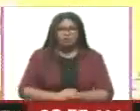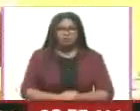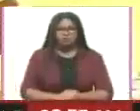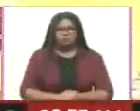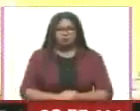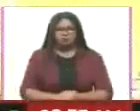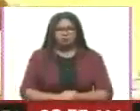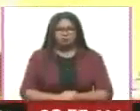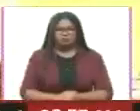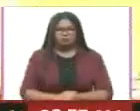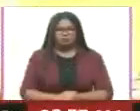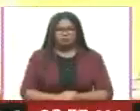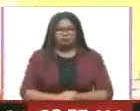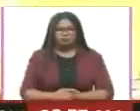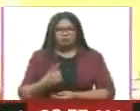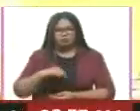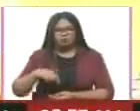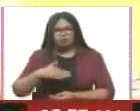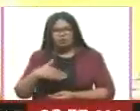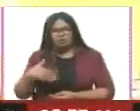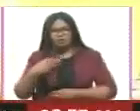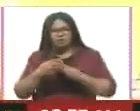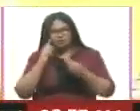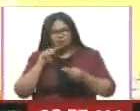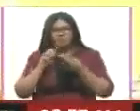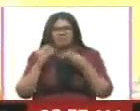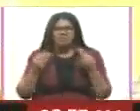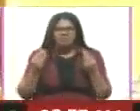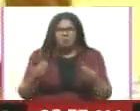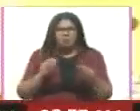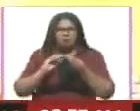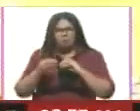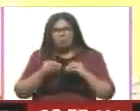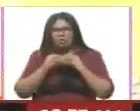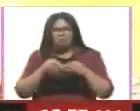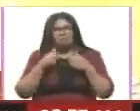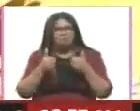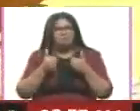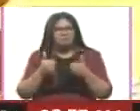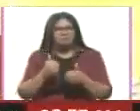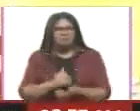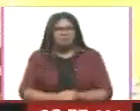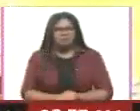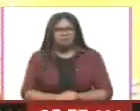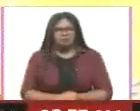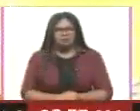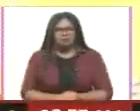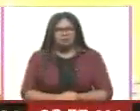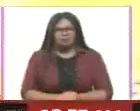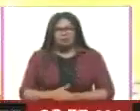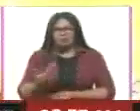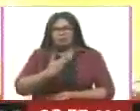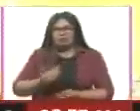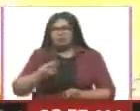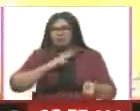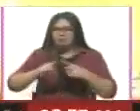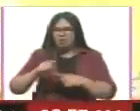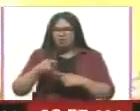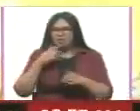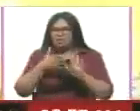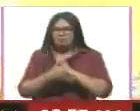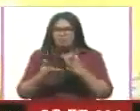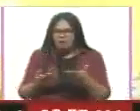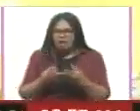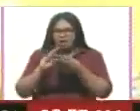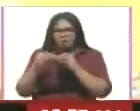dio como la apertura para ver lo que estaba ocurriendo realmente en la universidad. Nos encontramos cuando el presidente manda a ver qué, o sea, a